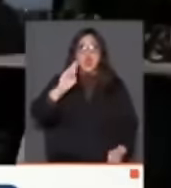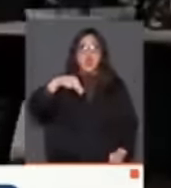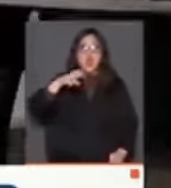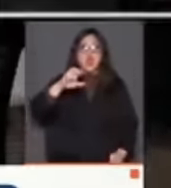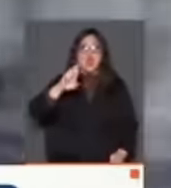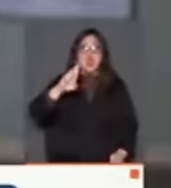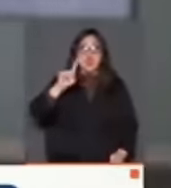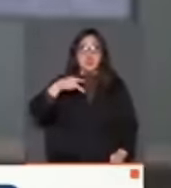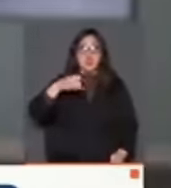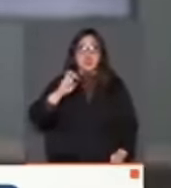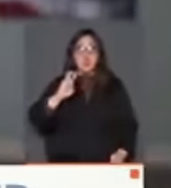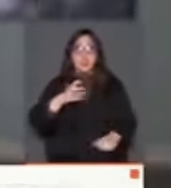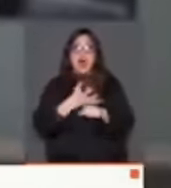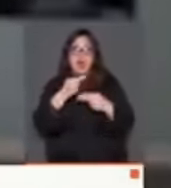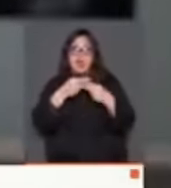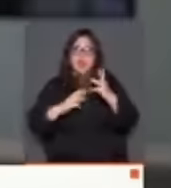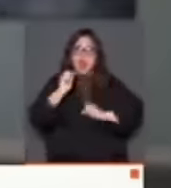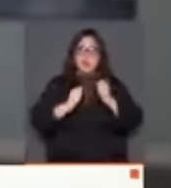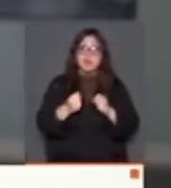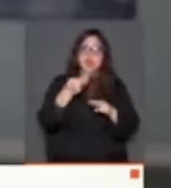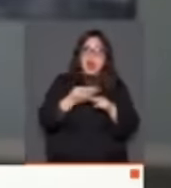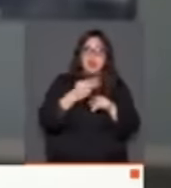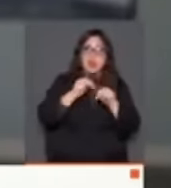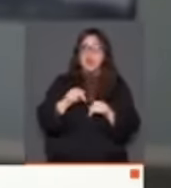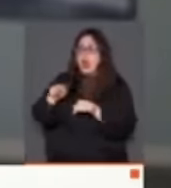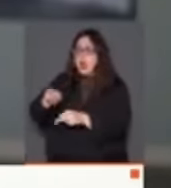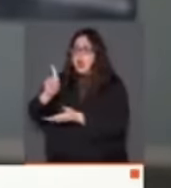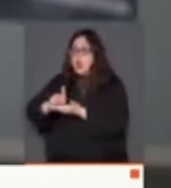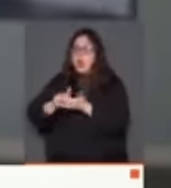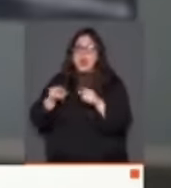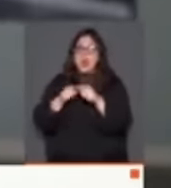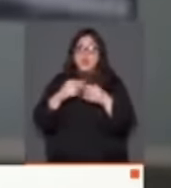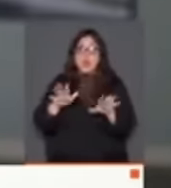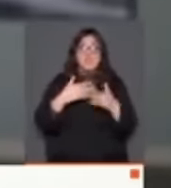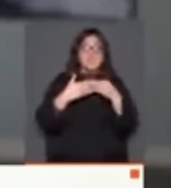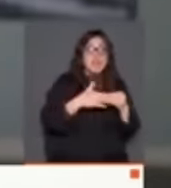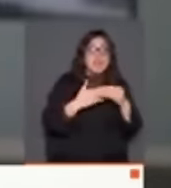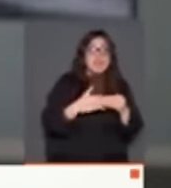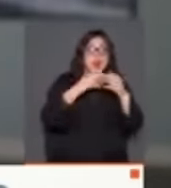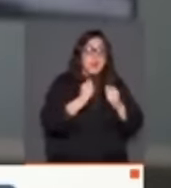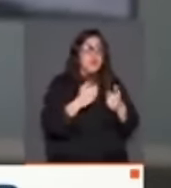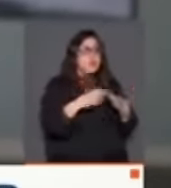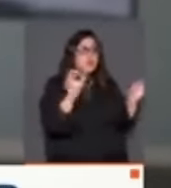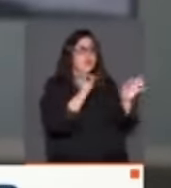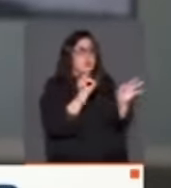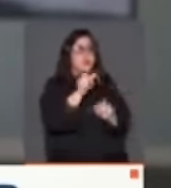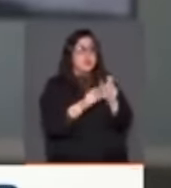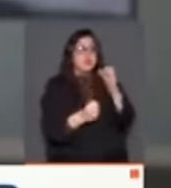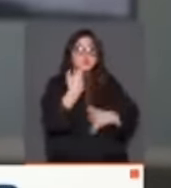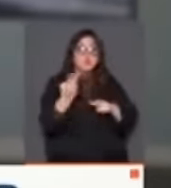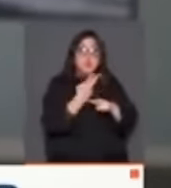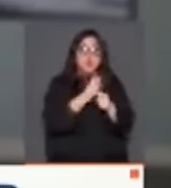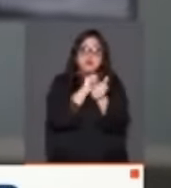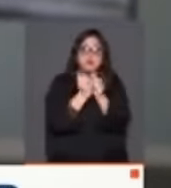ahora contamos con espacios flexibles, espacios donde al final podemos transmitirle a nuestros nuevos arrendatarios y adaptarnos a sus nuevas necesidades